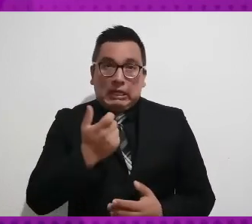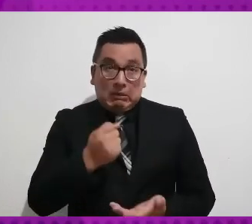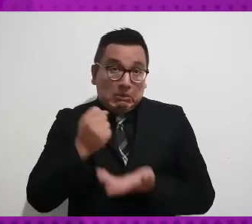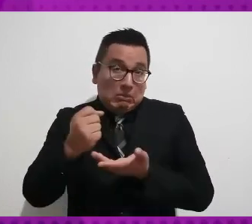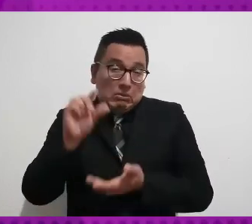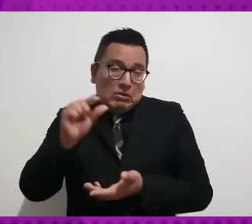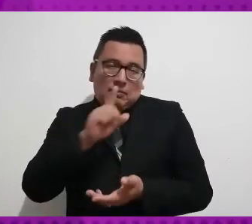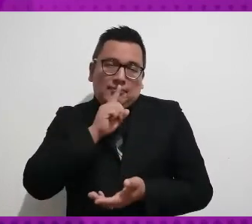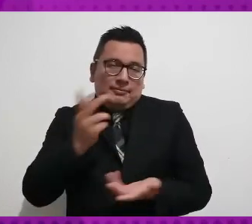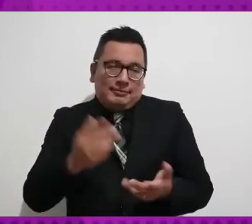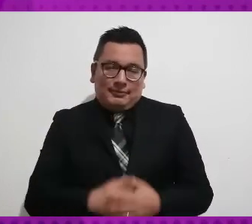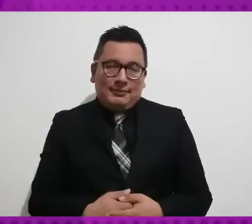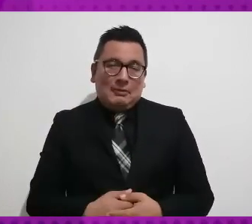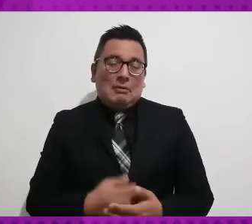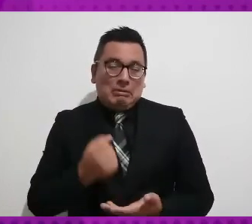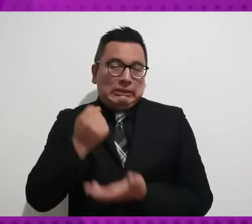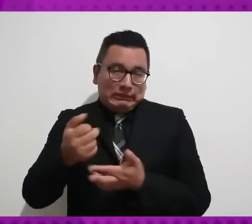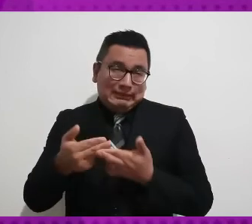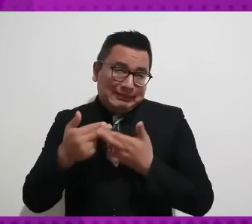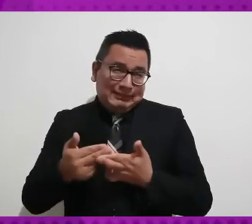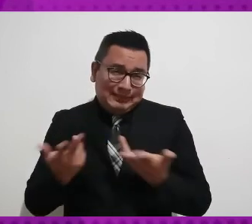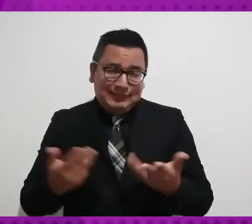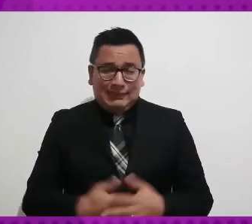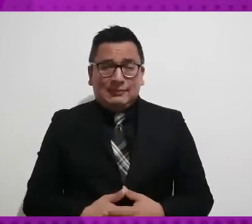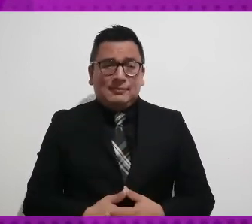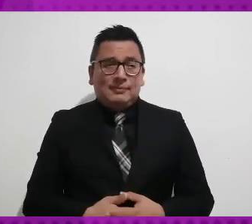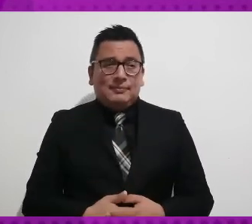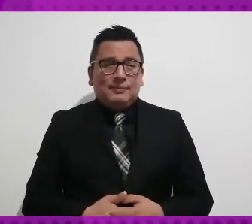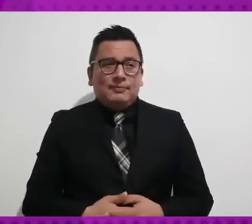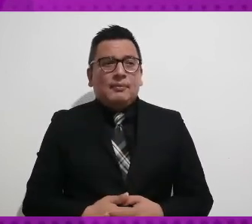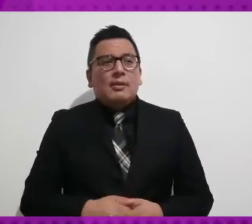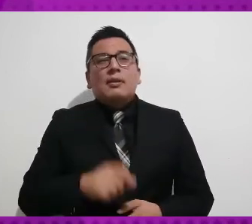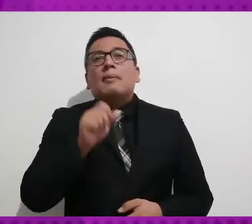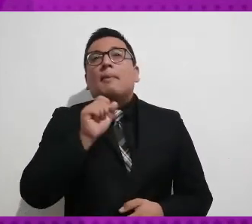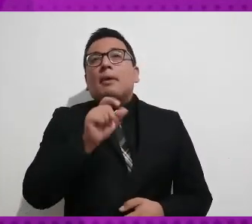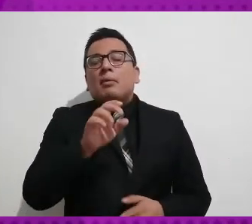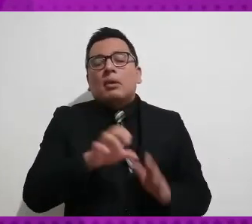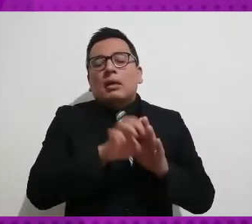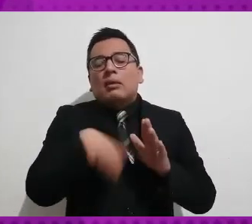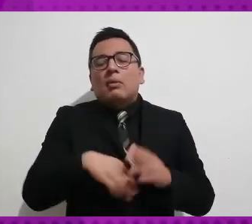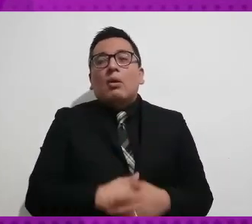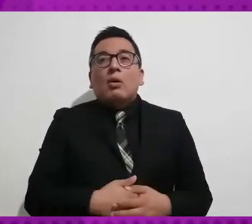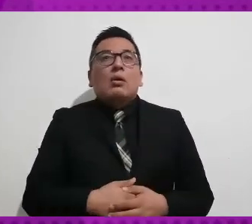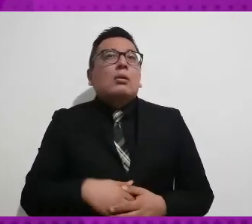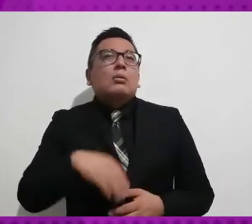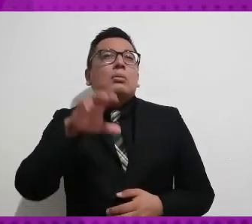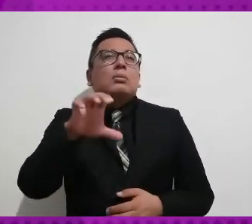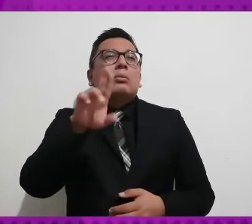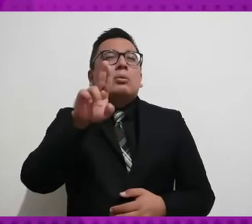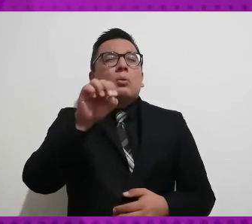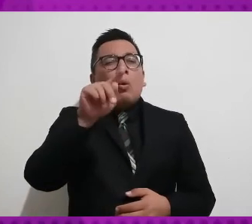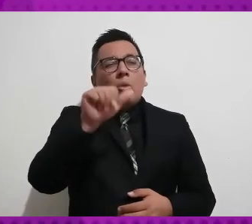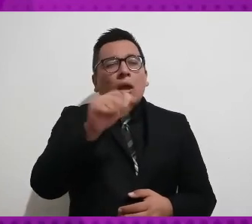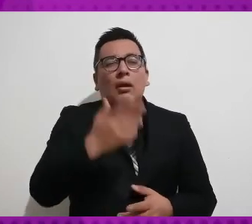financiamiento. Así ¿no? es. O sea, sale Es muy muy caro las generoso. elecciones. Así es. Y creo que parte también tiene que ver con el tema de cumplir con cuotas, ¿eh? Esa parte que ha beneficiado a la